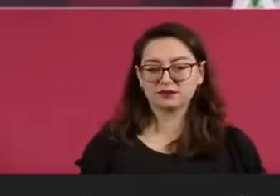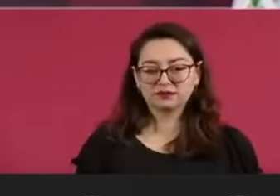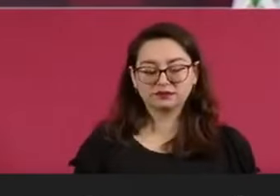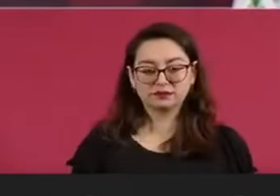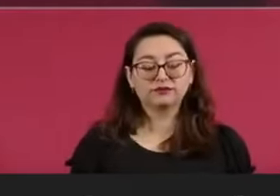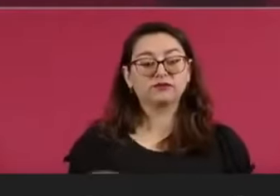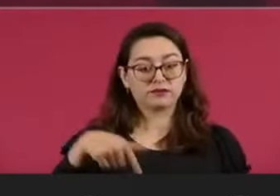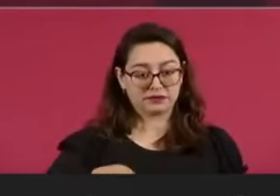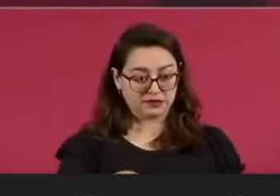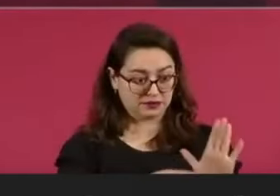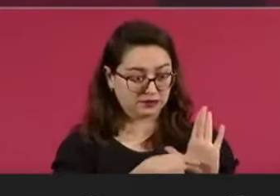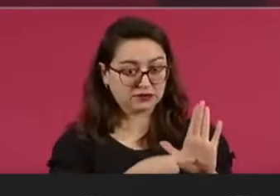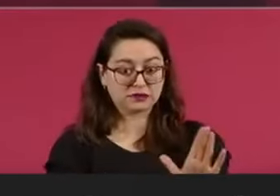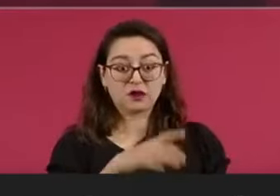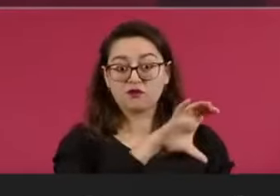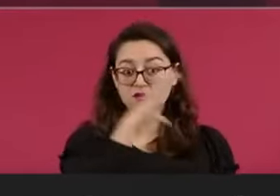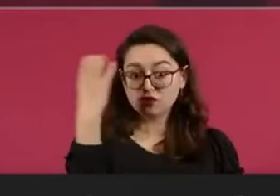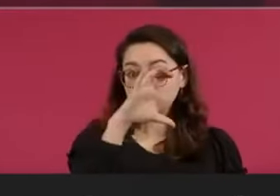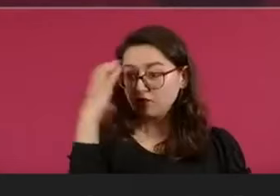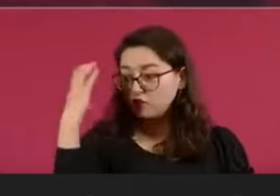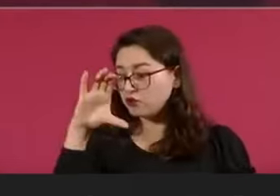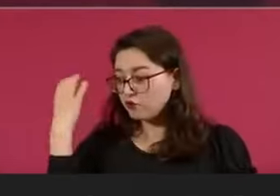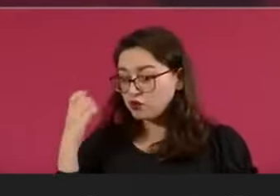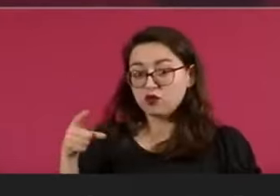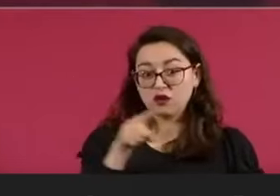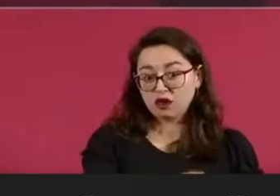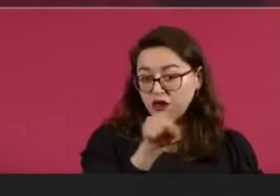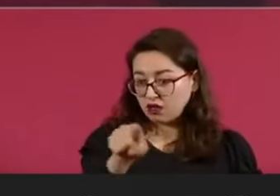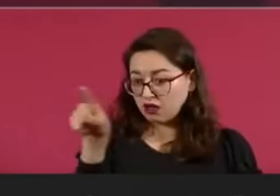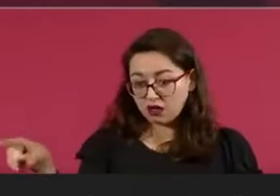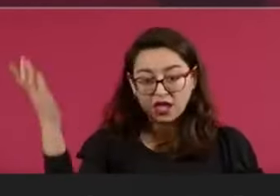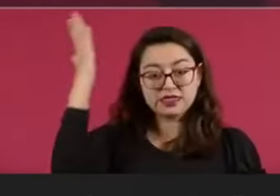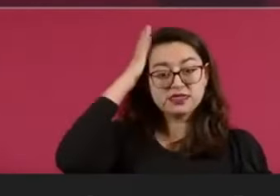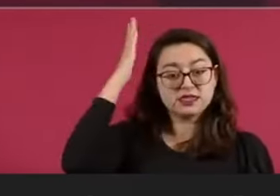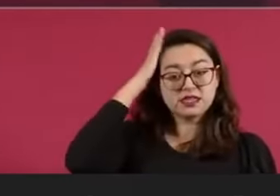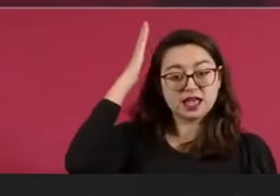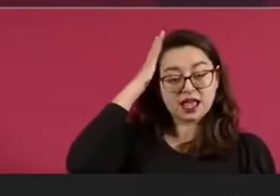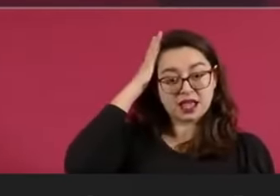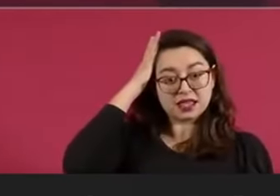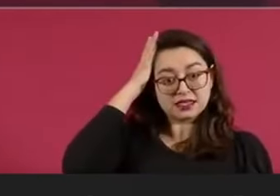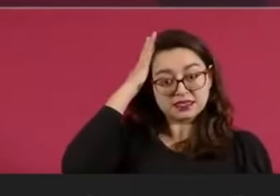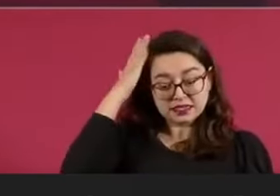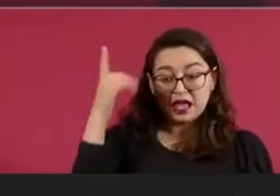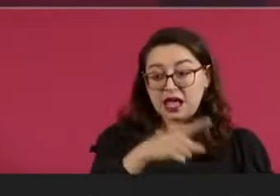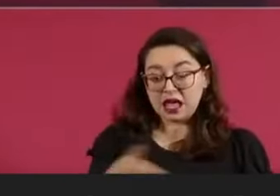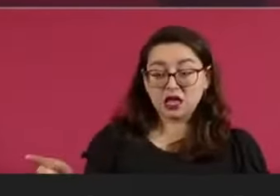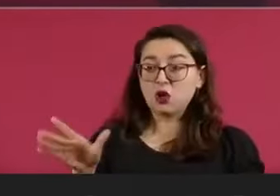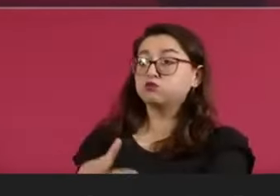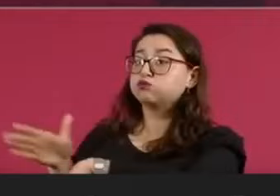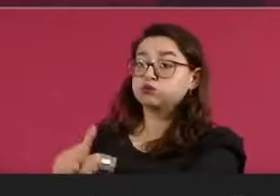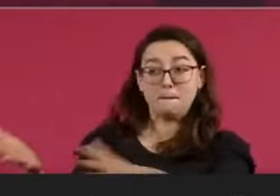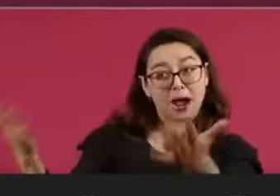pusimos aquí unas fotos de unos dirigentes que acababan de regresar, creo que de París,